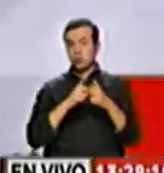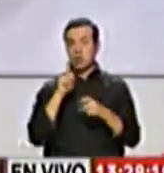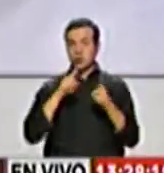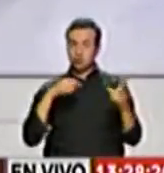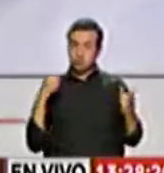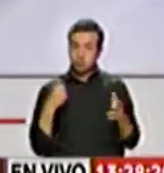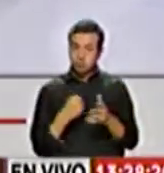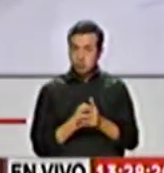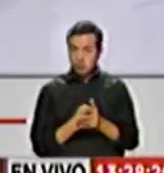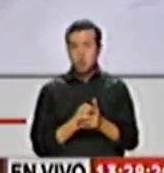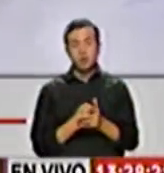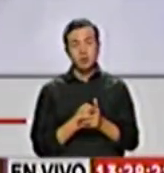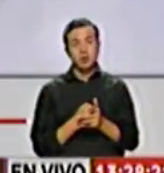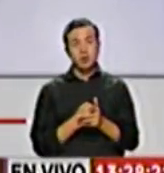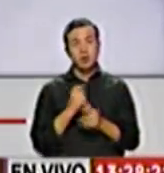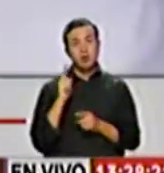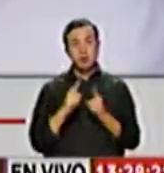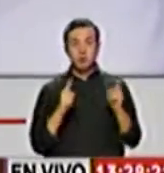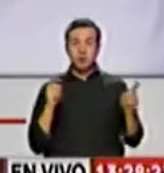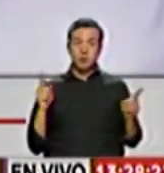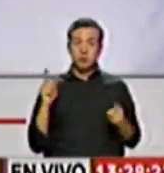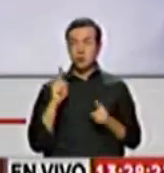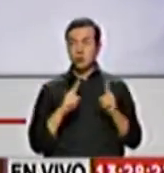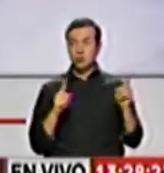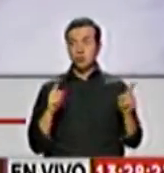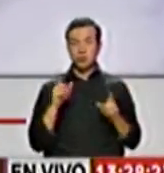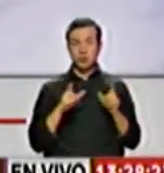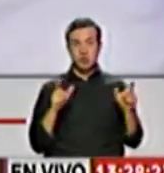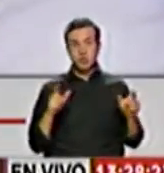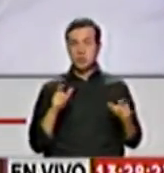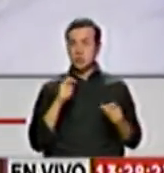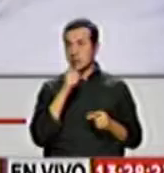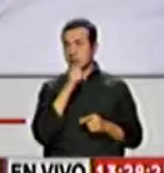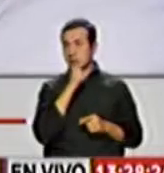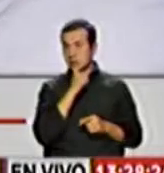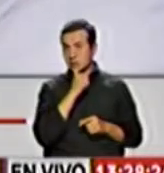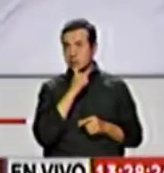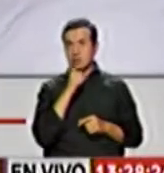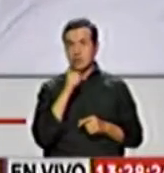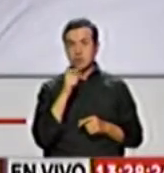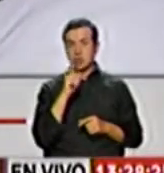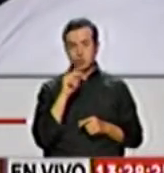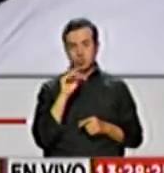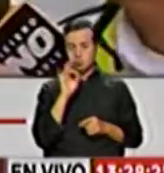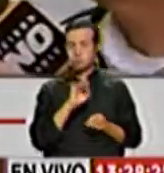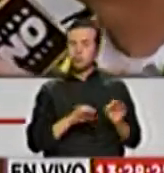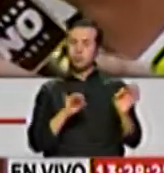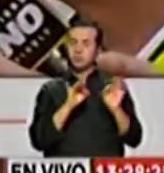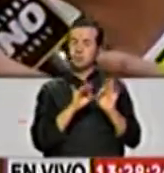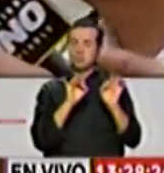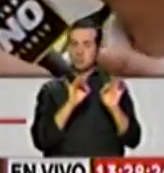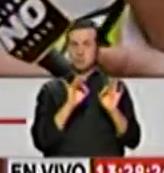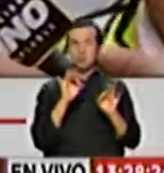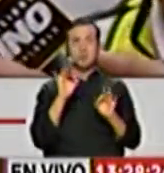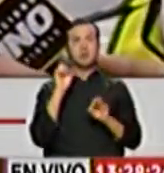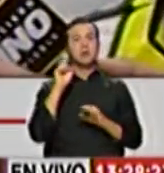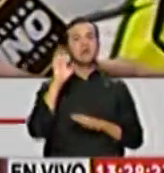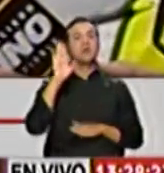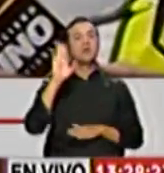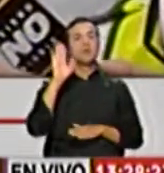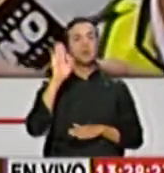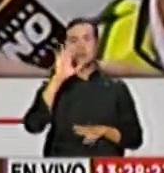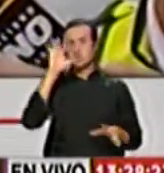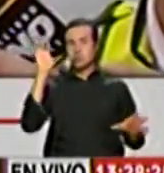accidentes, aunque a veces se vuelven los pasajeros resistentes a obedecerlo, pero es una buena campaña. Pero necesitamos el compromiso